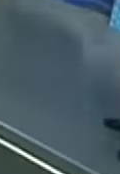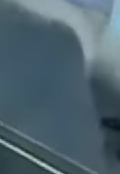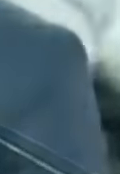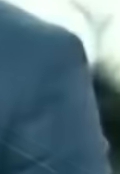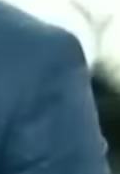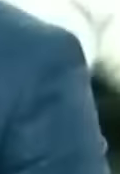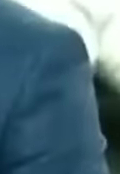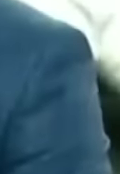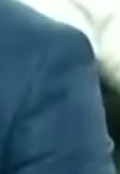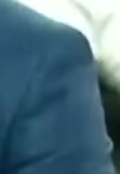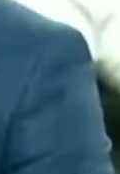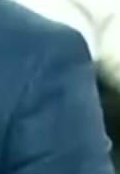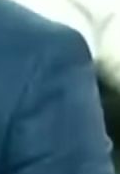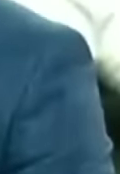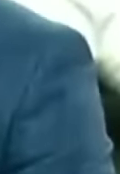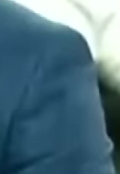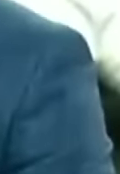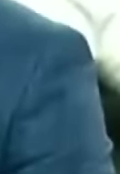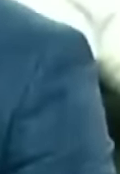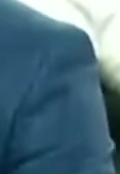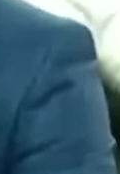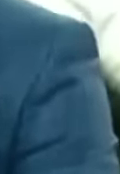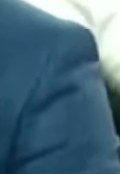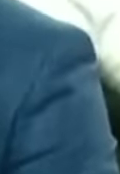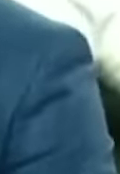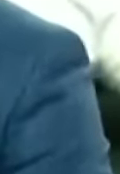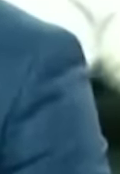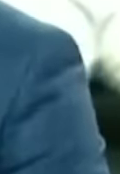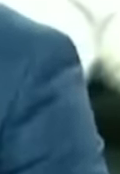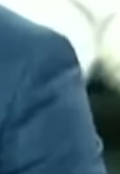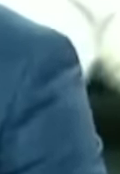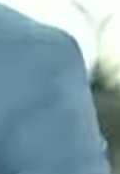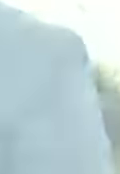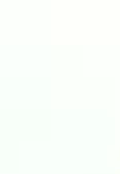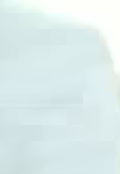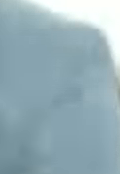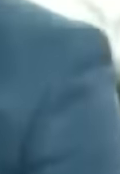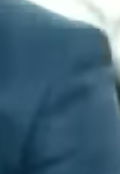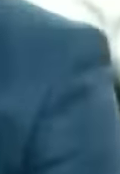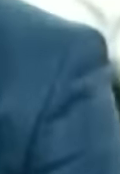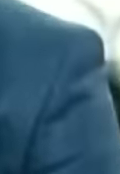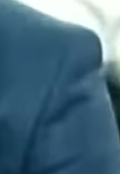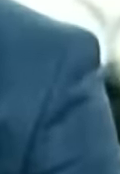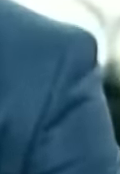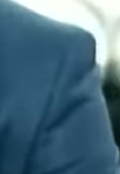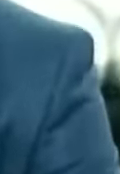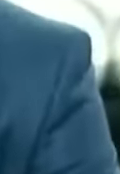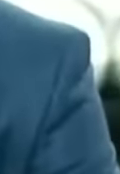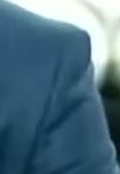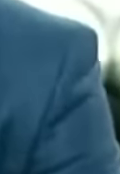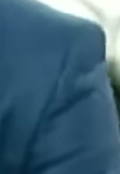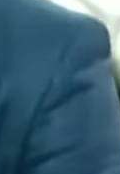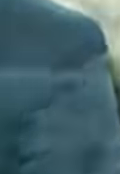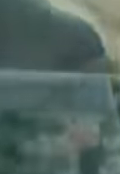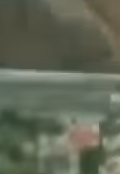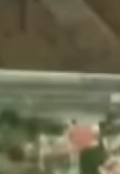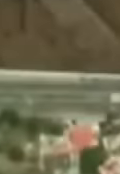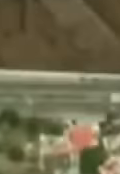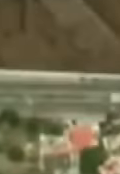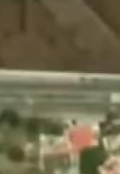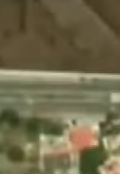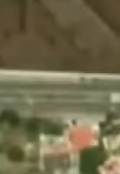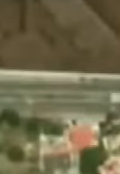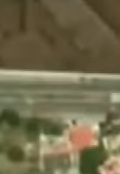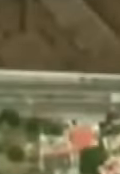abierto. Se ha planificado con el propio ministro de la Defensa, con nuestro comandante general de la Armada, donde en su fase 2 aspiramos construir un